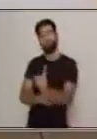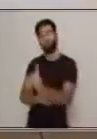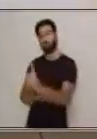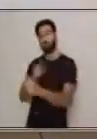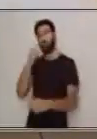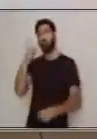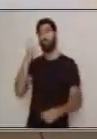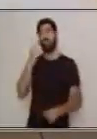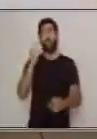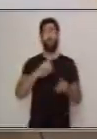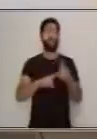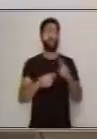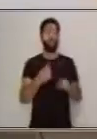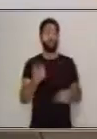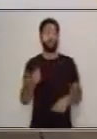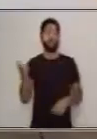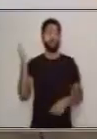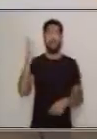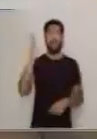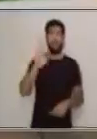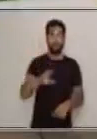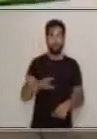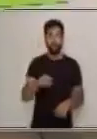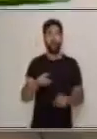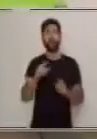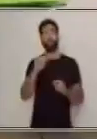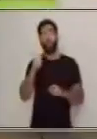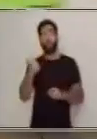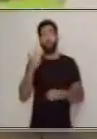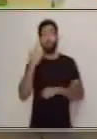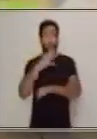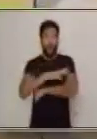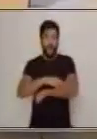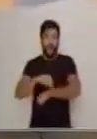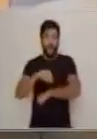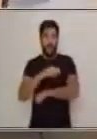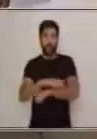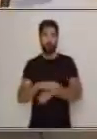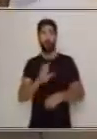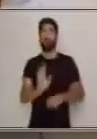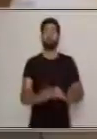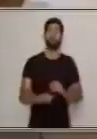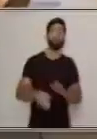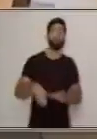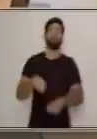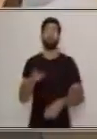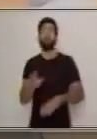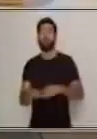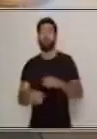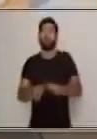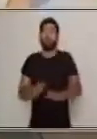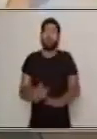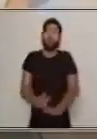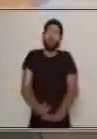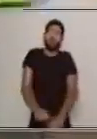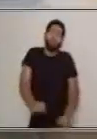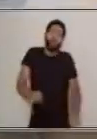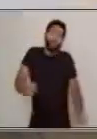de su amiguito. Luego pasó Manchitas caminando y se